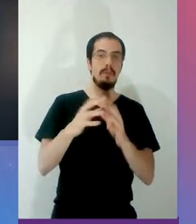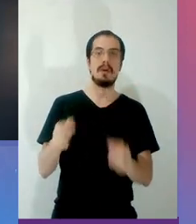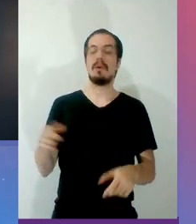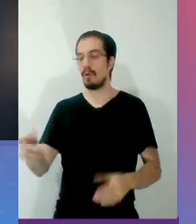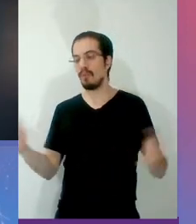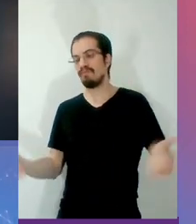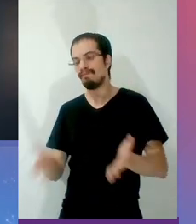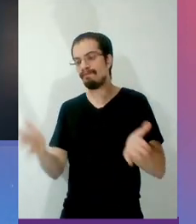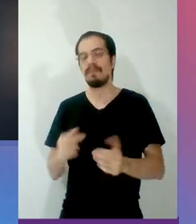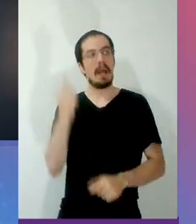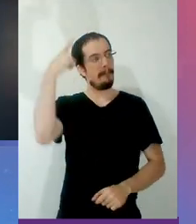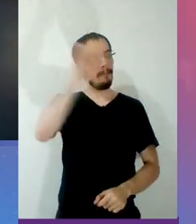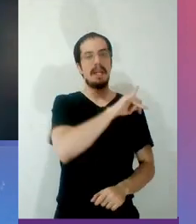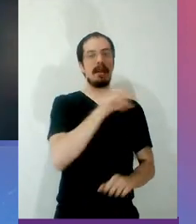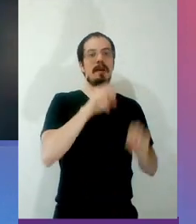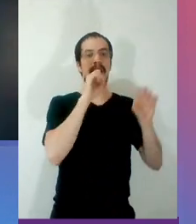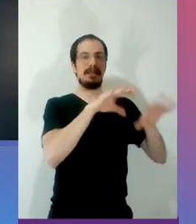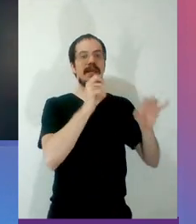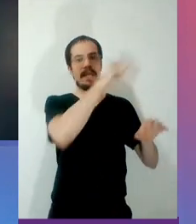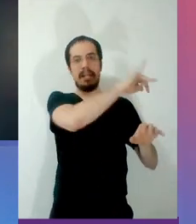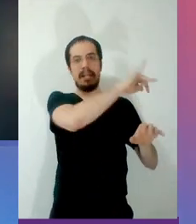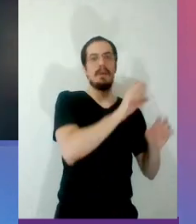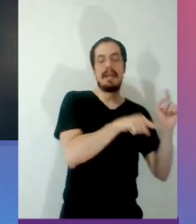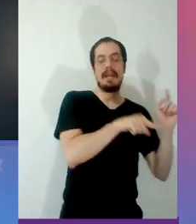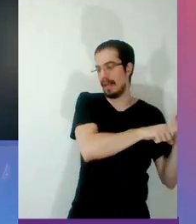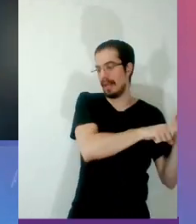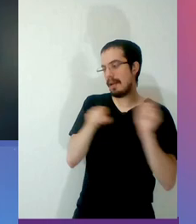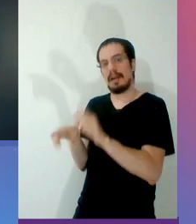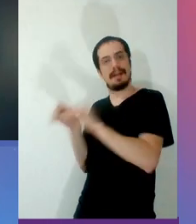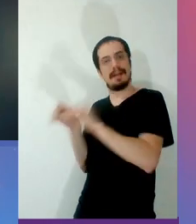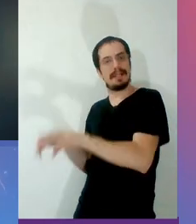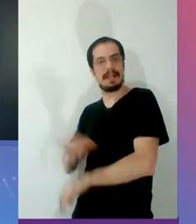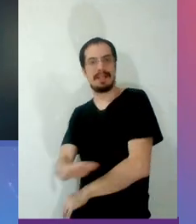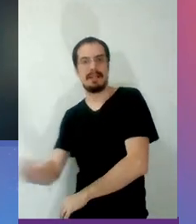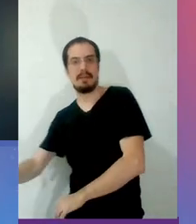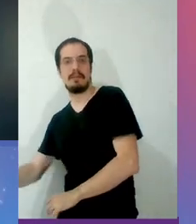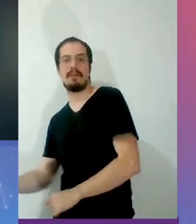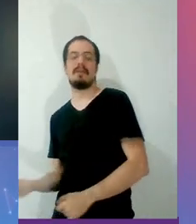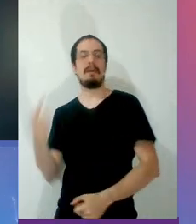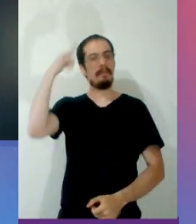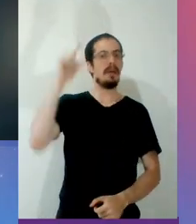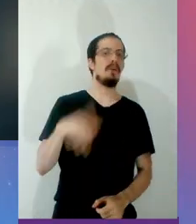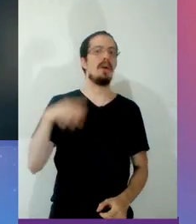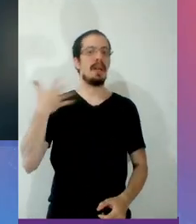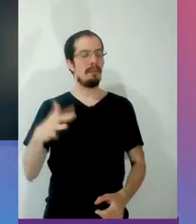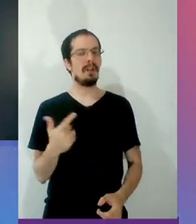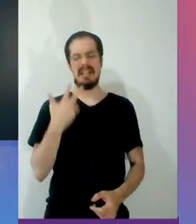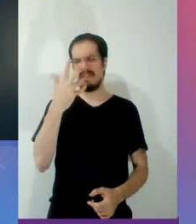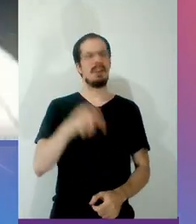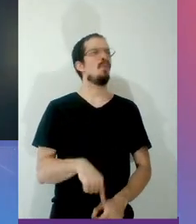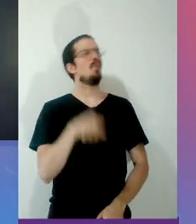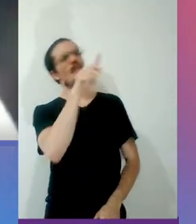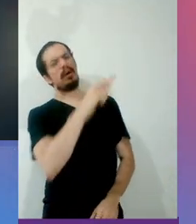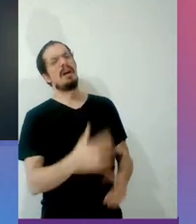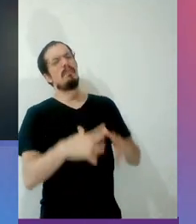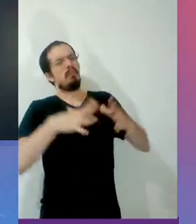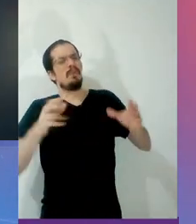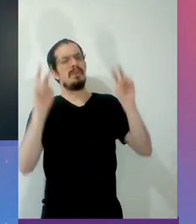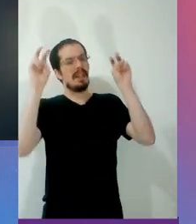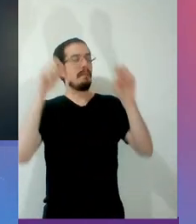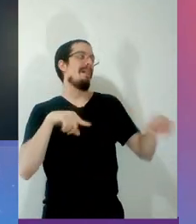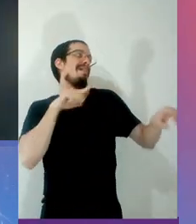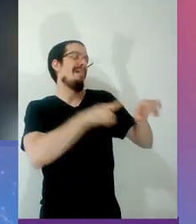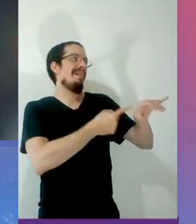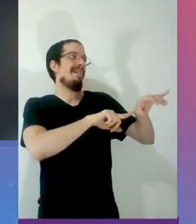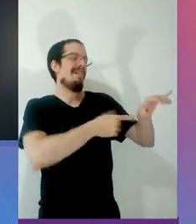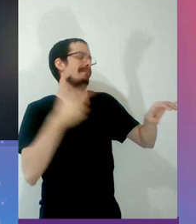hacer. El problema es que de pronto caemos en esta cosa como tan ultra sofisticada y nos olvidamos de que hay muchísimas cosas que podemos hacer simplemente